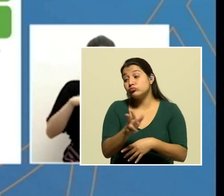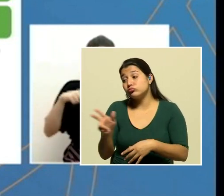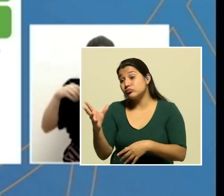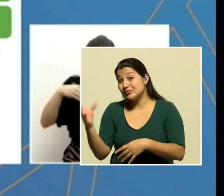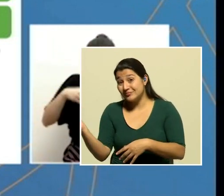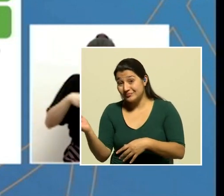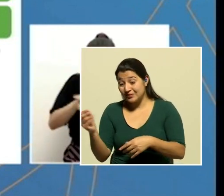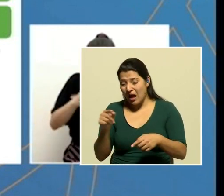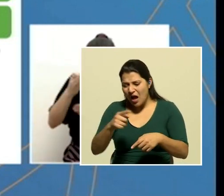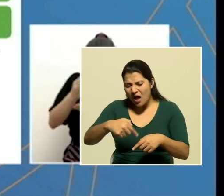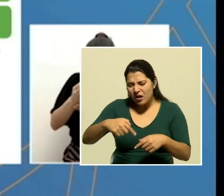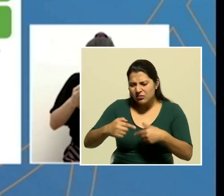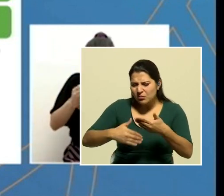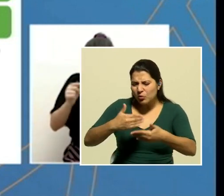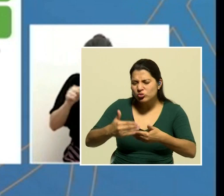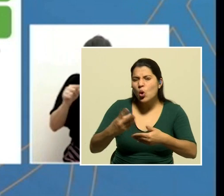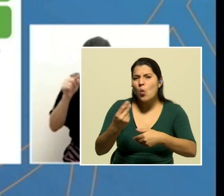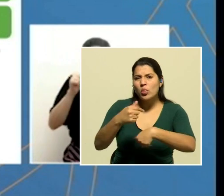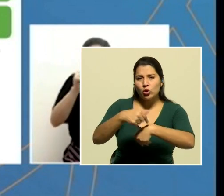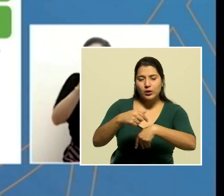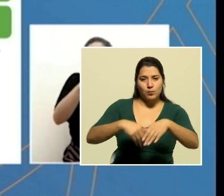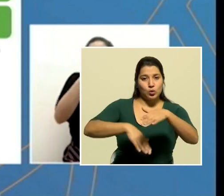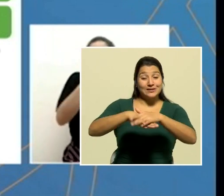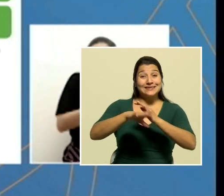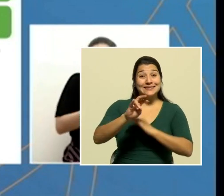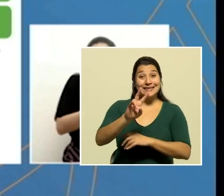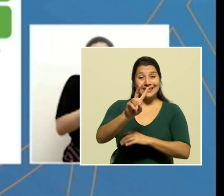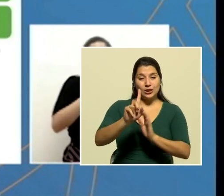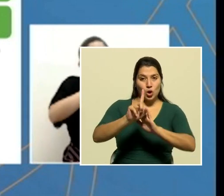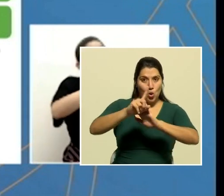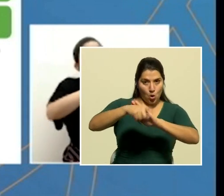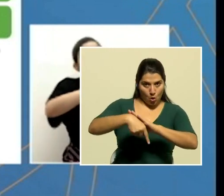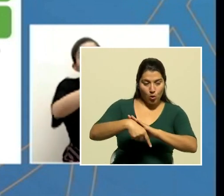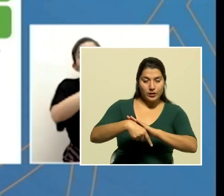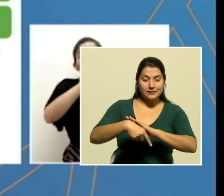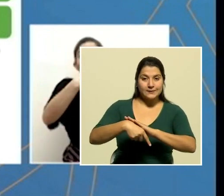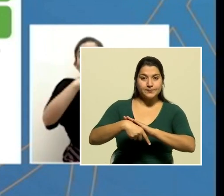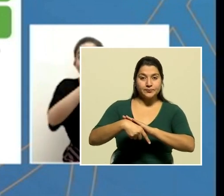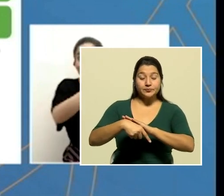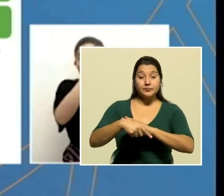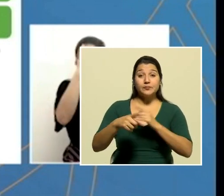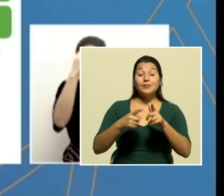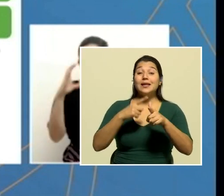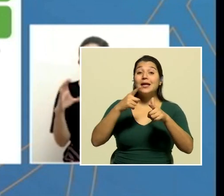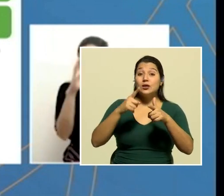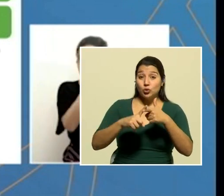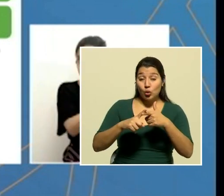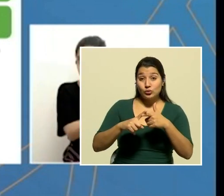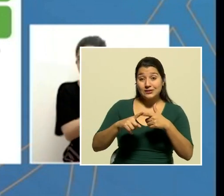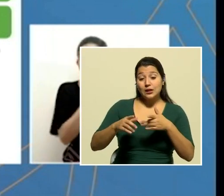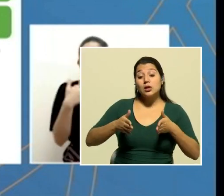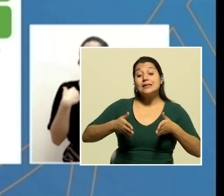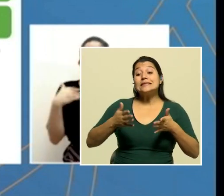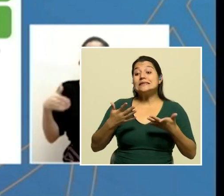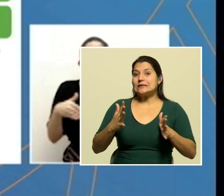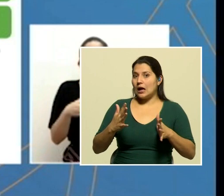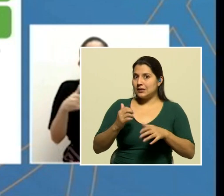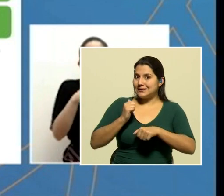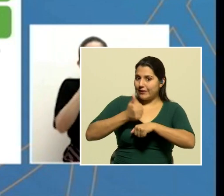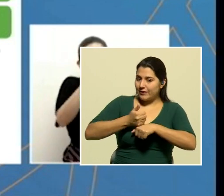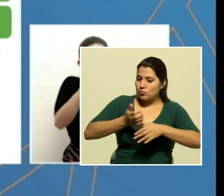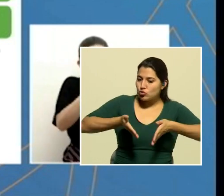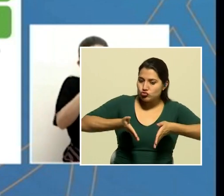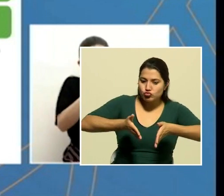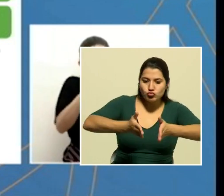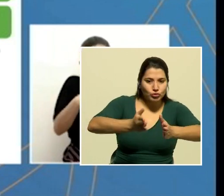de ingreso hasta un almacén fiscal de los que se ha elegido, va a pasar por una ruta controlada